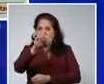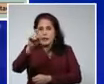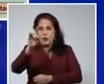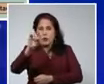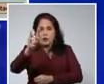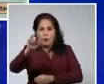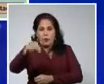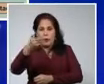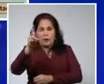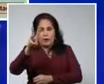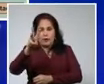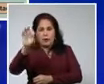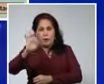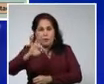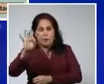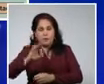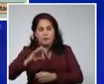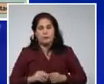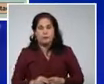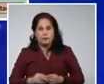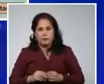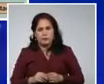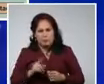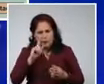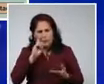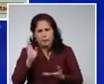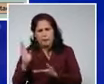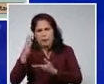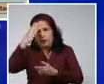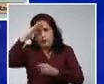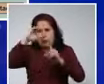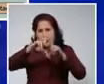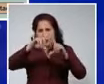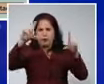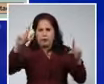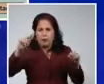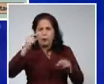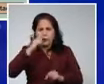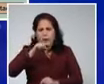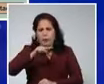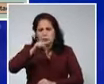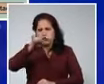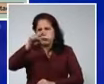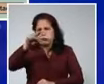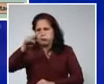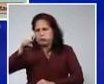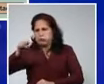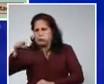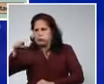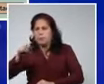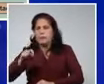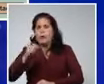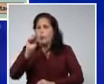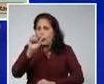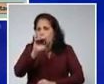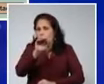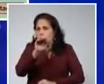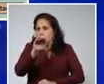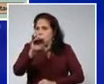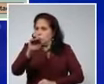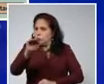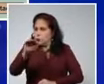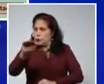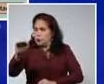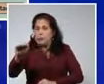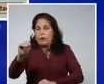109,3 por 100.000 habitantes. Ahí ustedes ven la curva, realmente una especie de meseta que ni